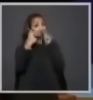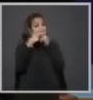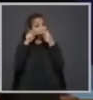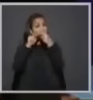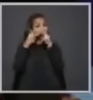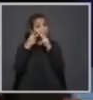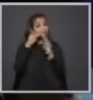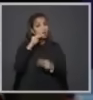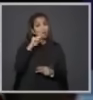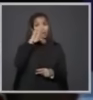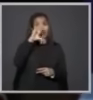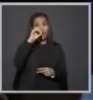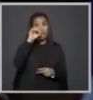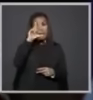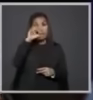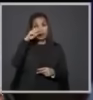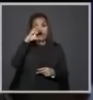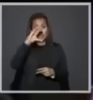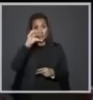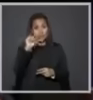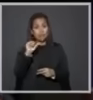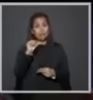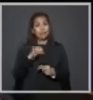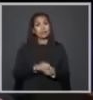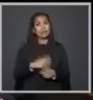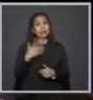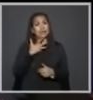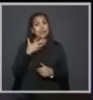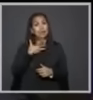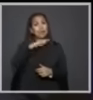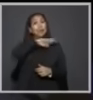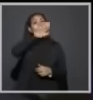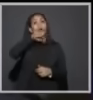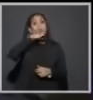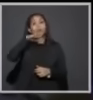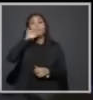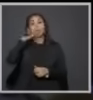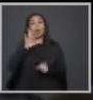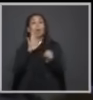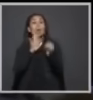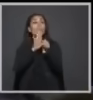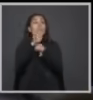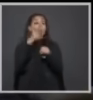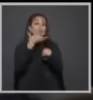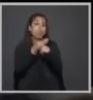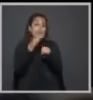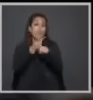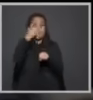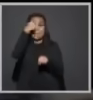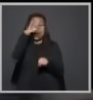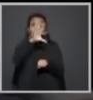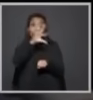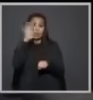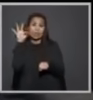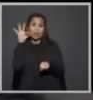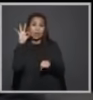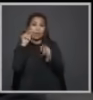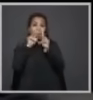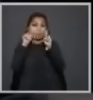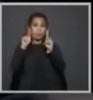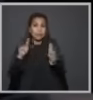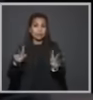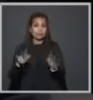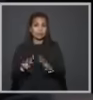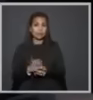tenemos que buscar todos los medios para conseguir la paz. La